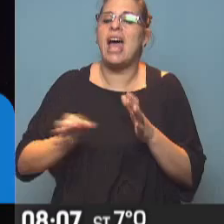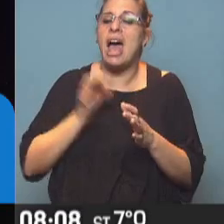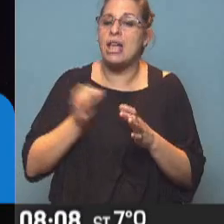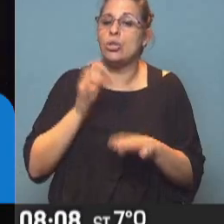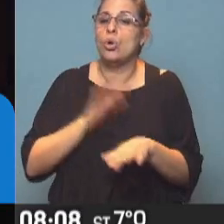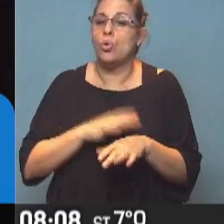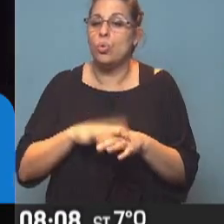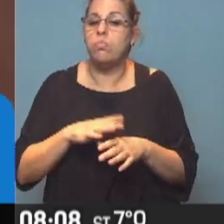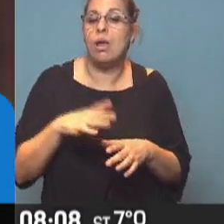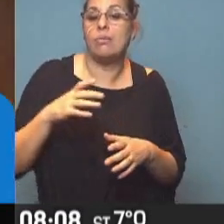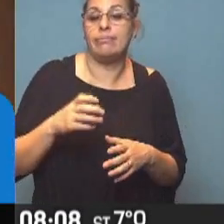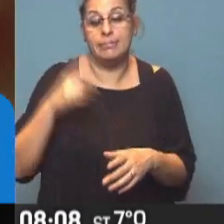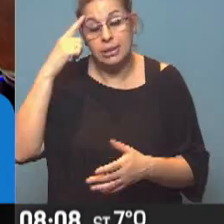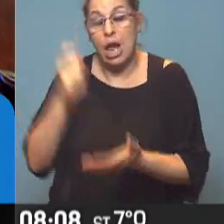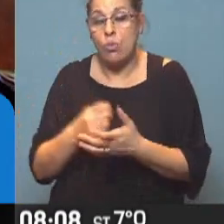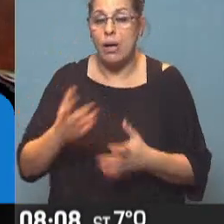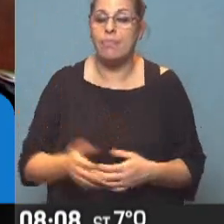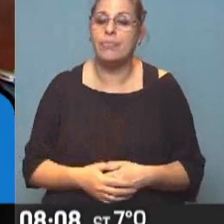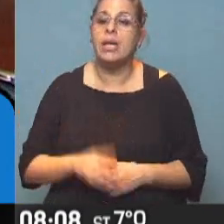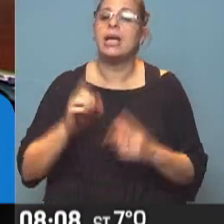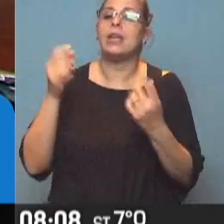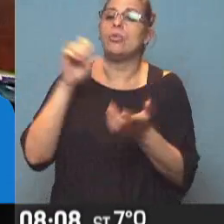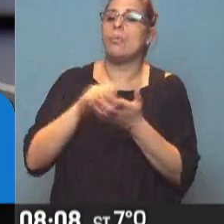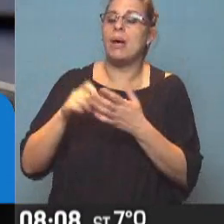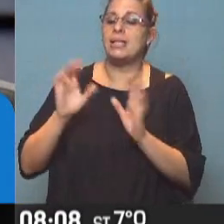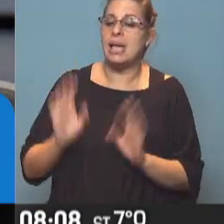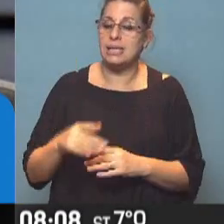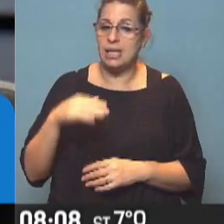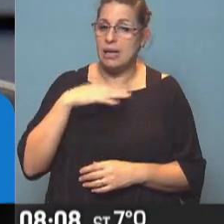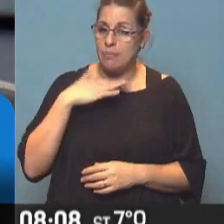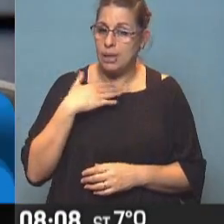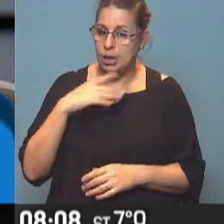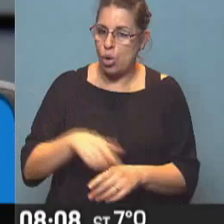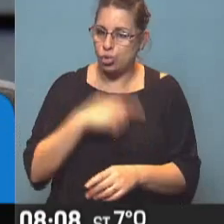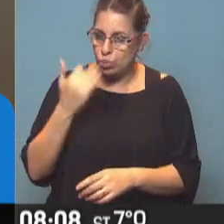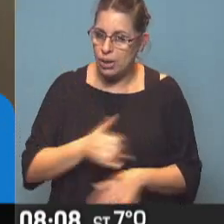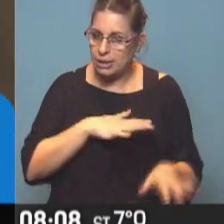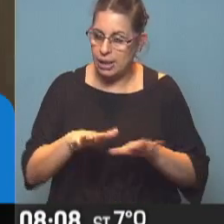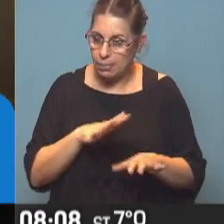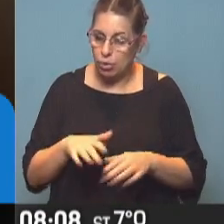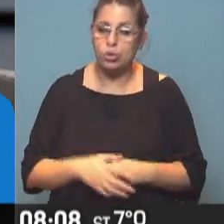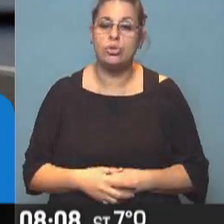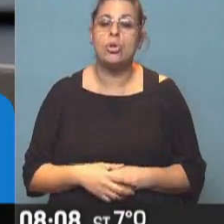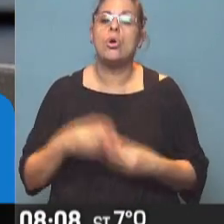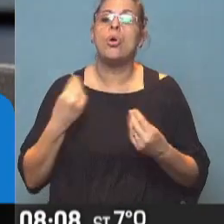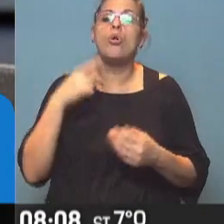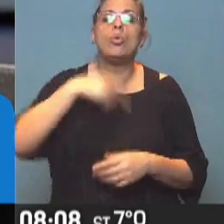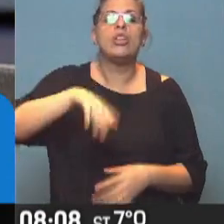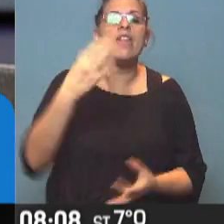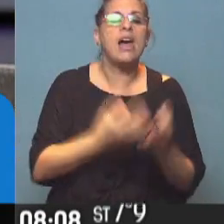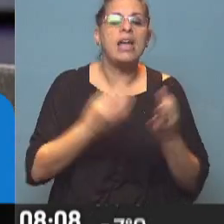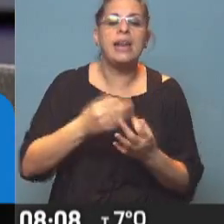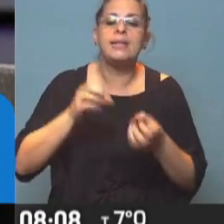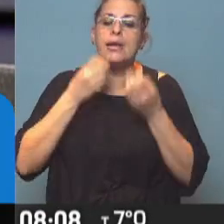ser recuperado. Claro. Cada país tiene su idiosincrasia y México lamentablemente está acostumbrado a los terremotos, ¿no? ¿Cómo analizan ustedes